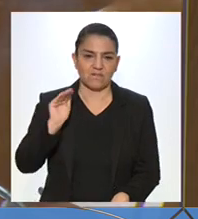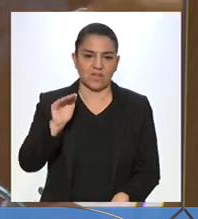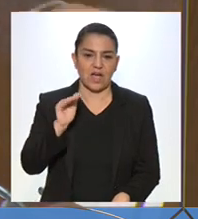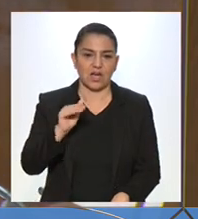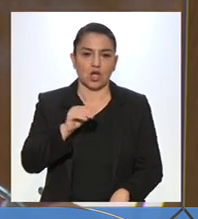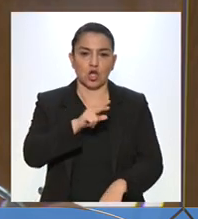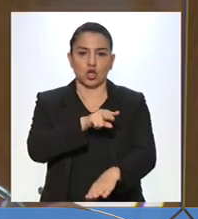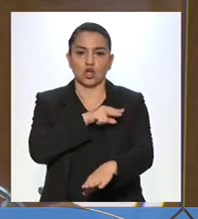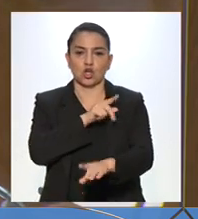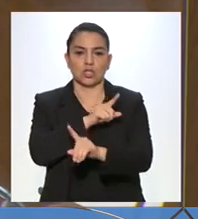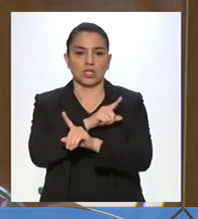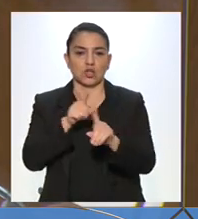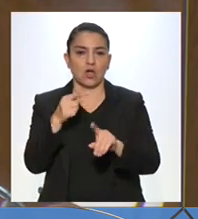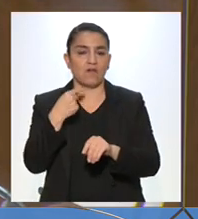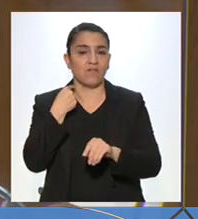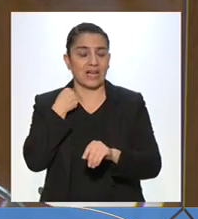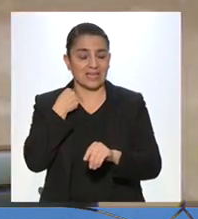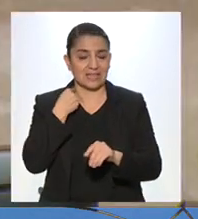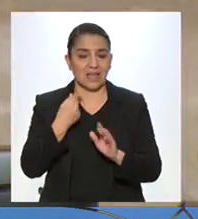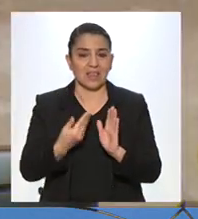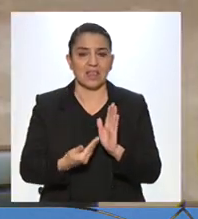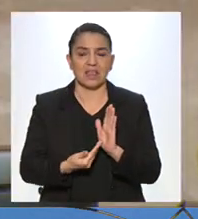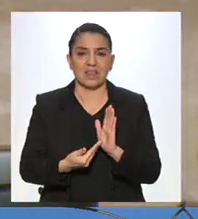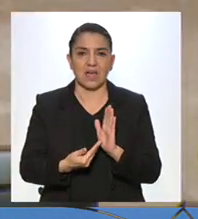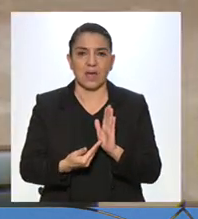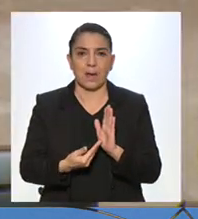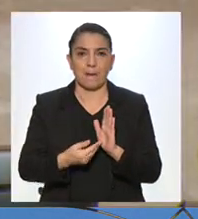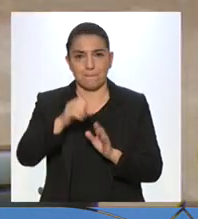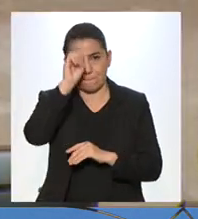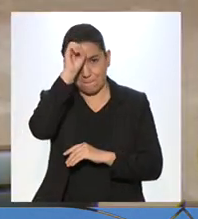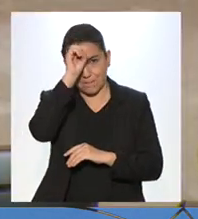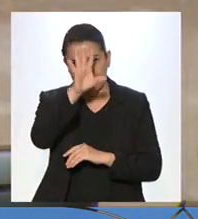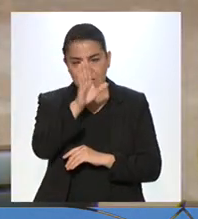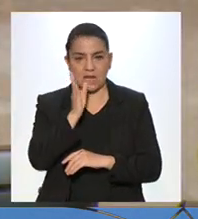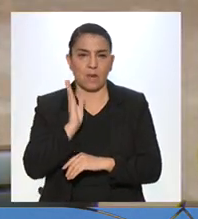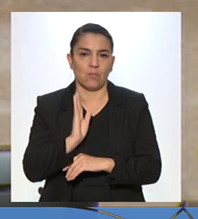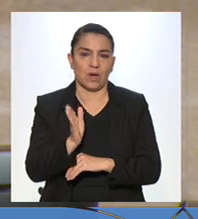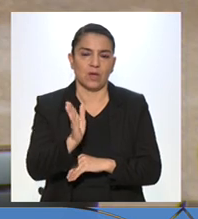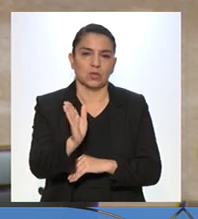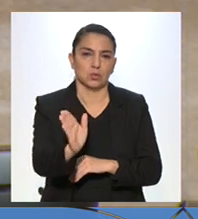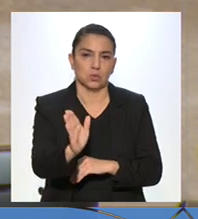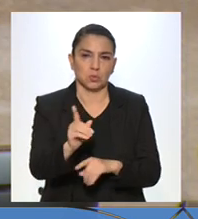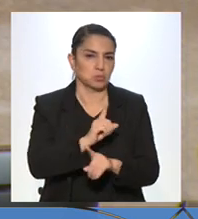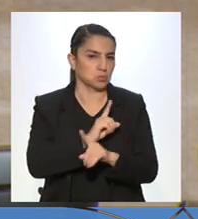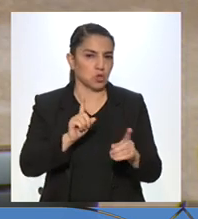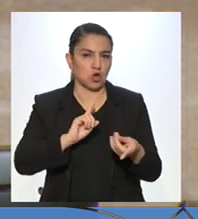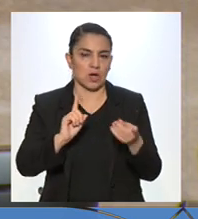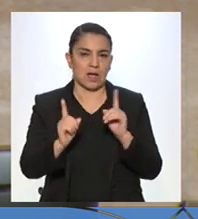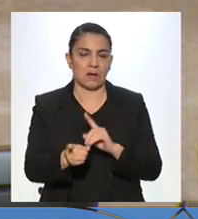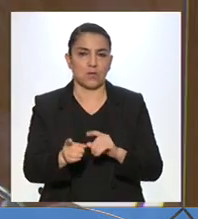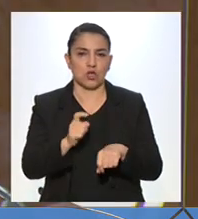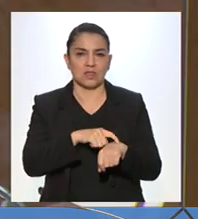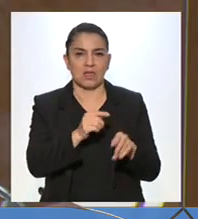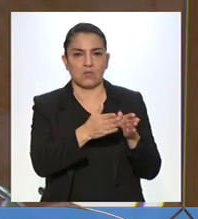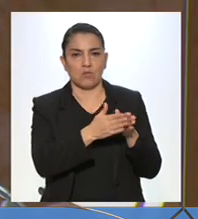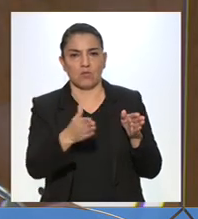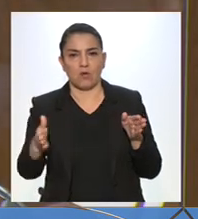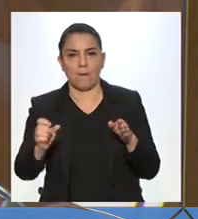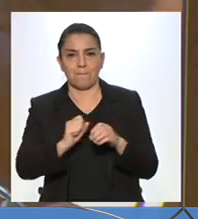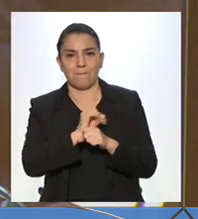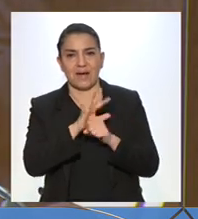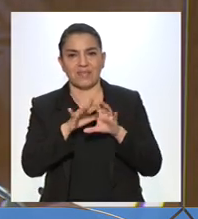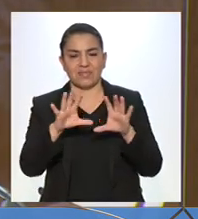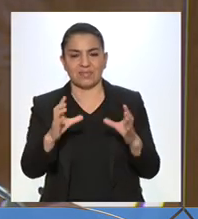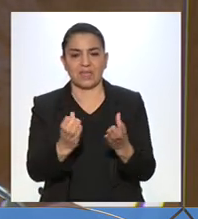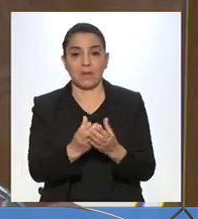tan afectada porque señala, es legítima, es válidamente verdad que la minería se mantuvo prácticamente inalterable durante el periodo de la pandemia. Y la